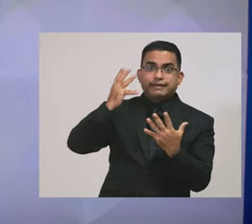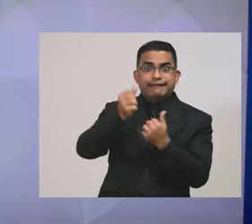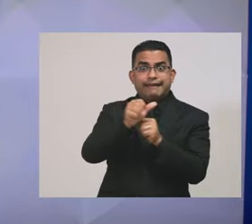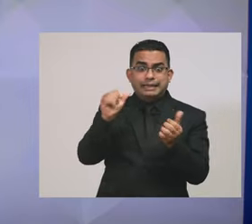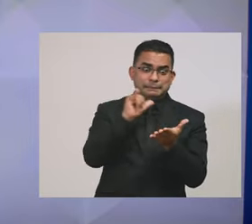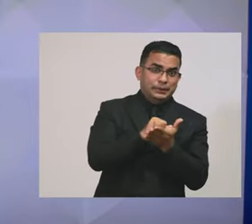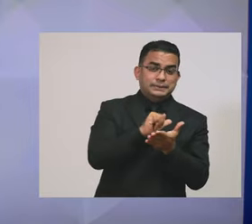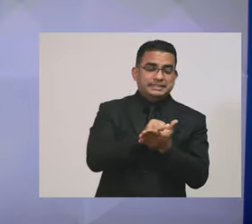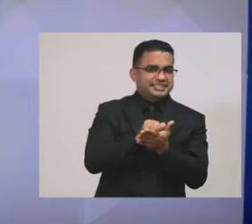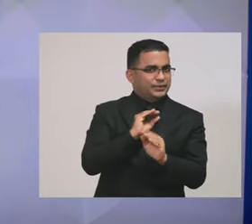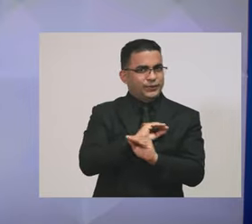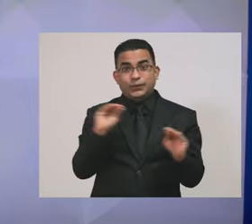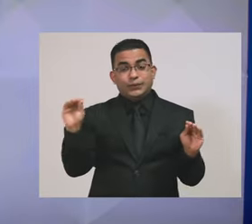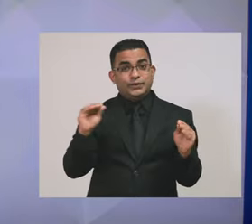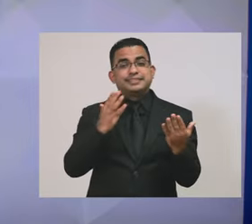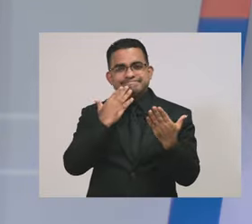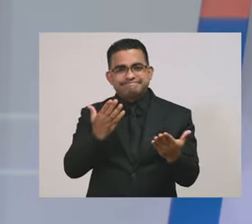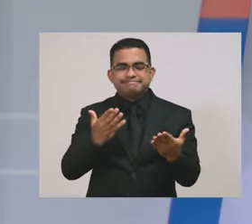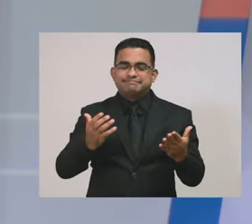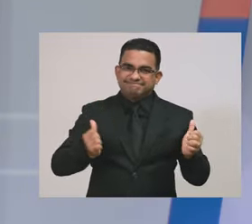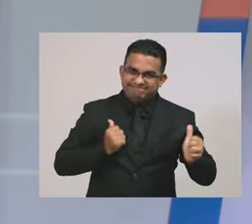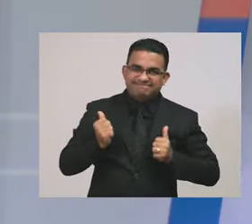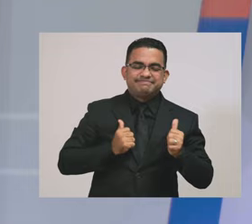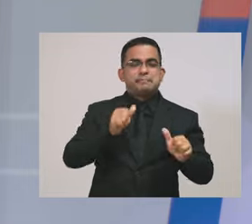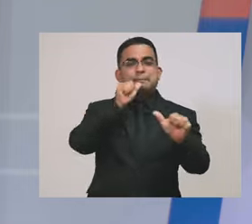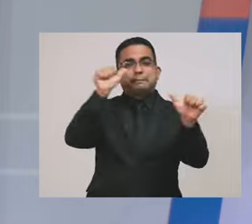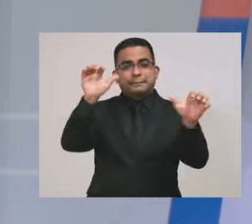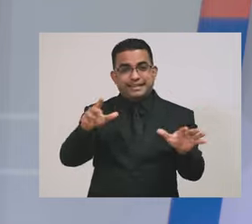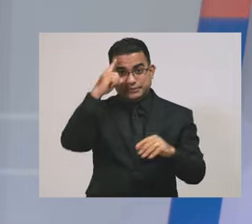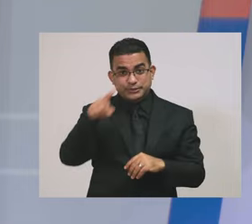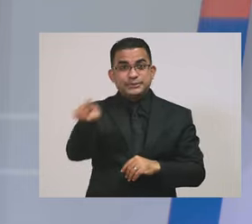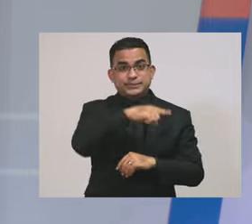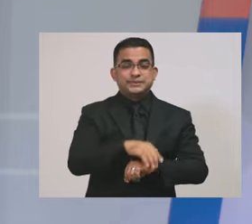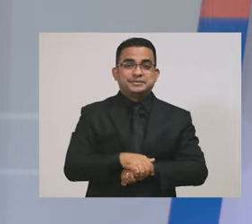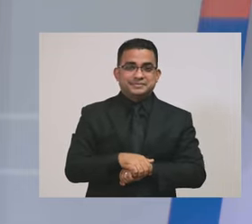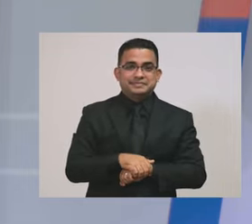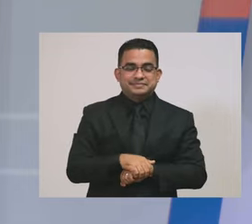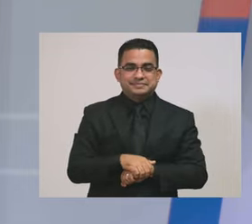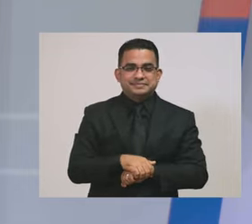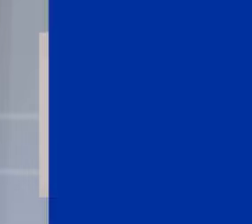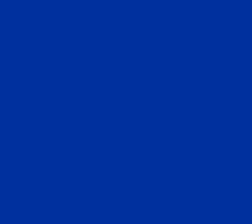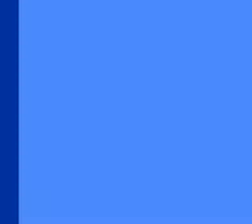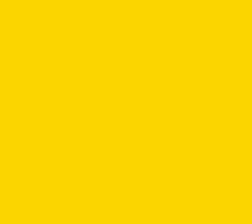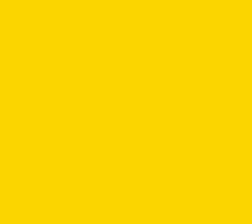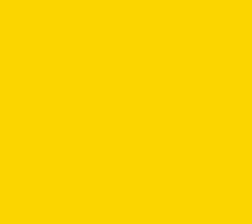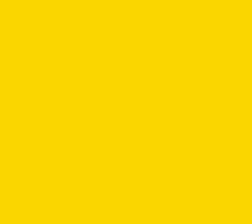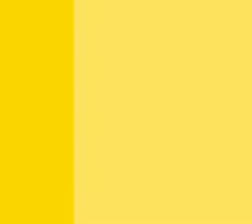ti para que nada es imposible muchas gracias ánimo y bendiciones